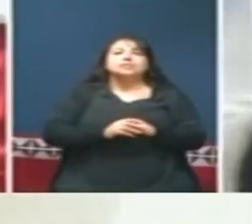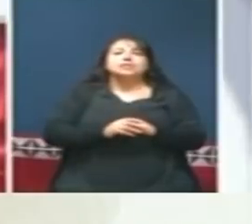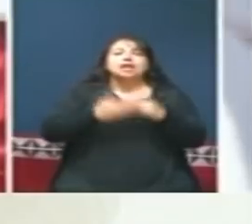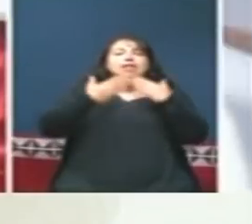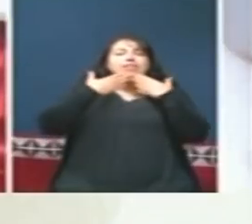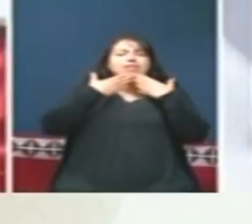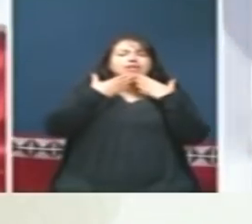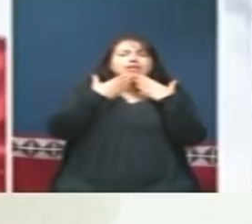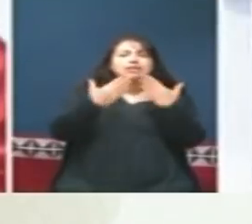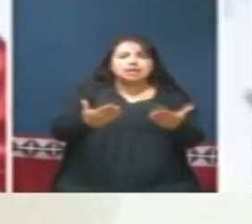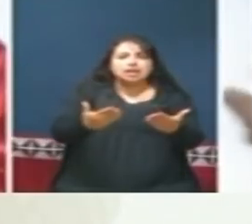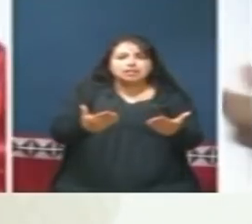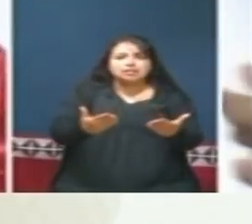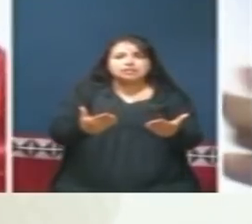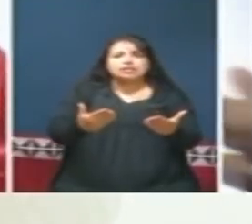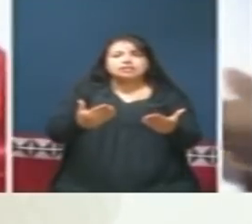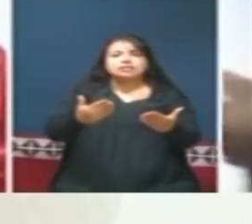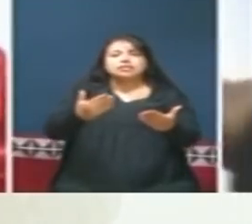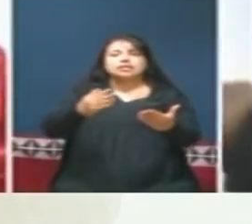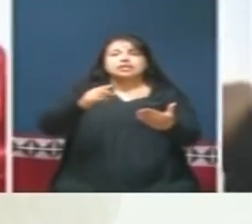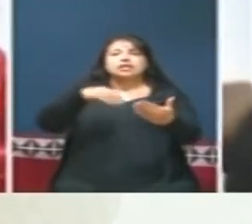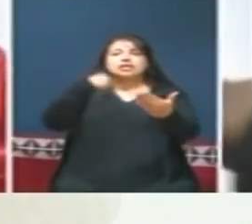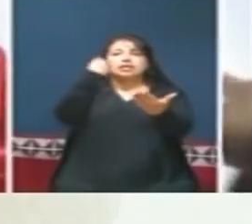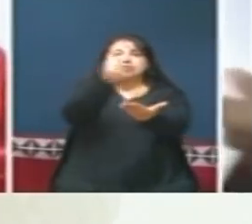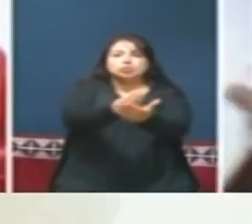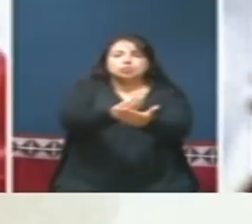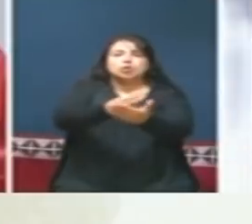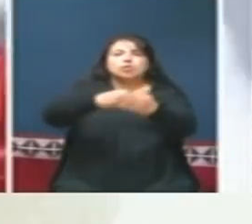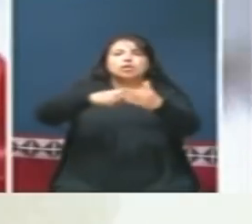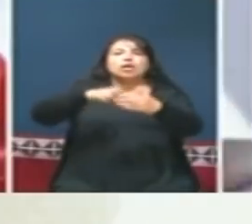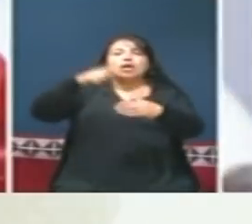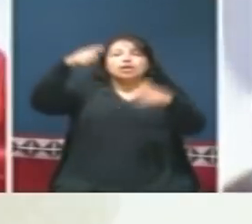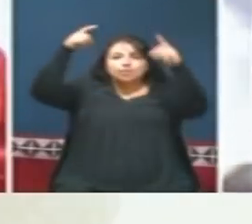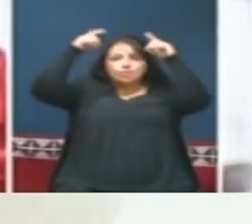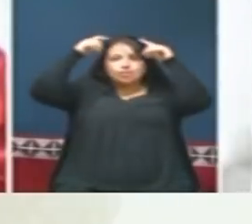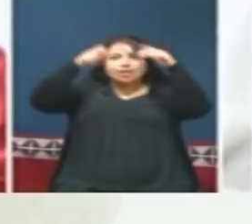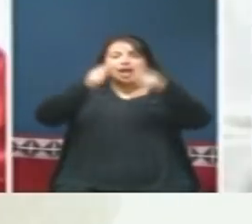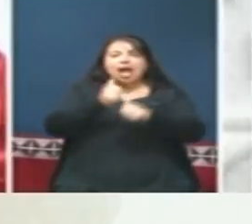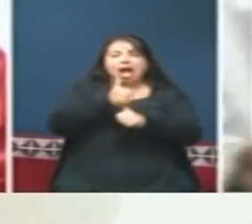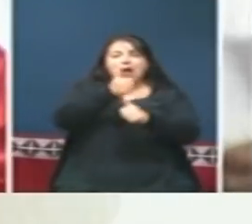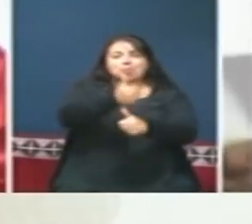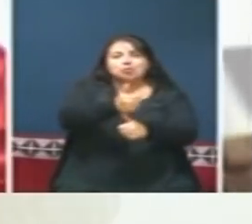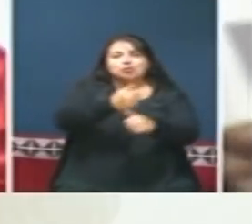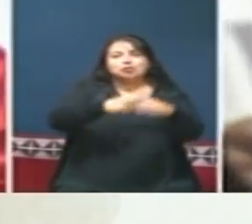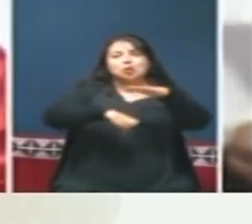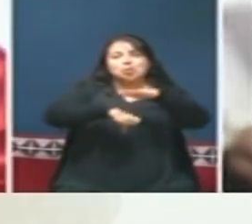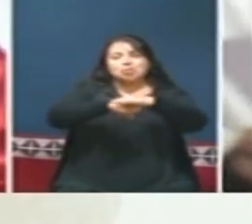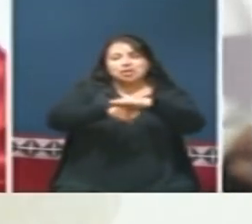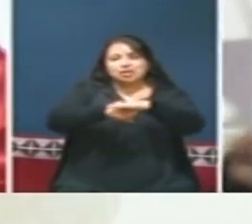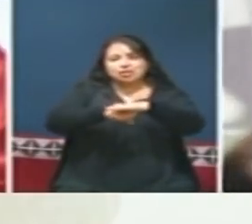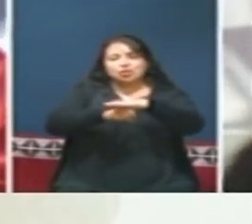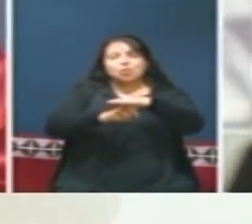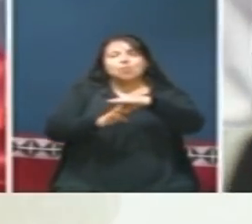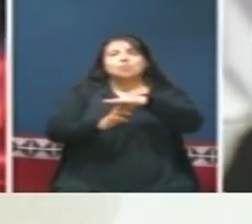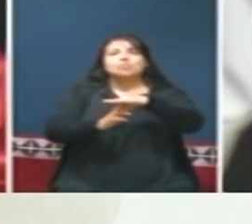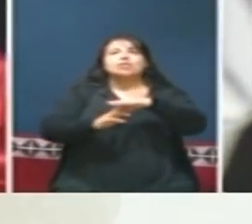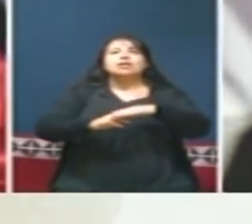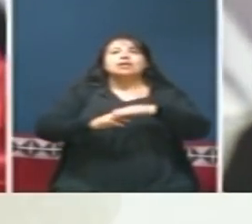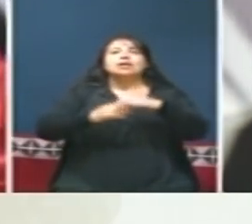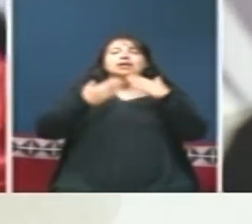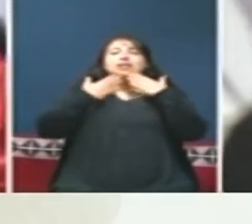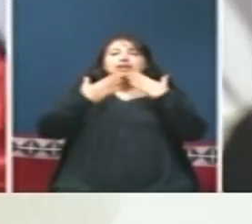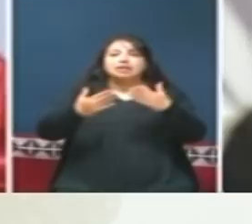las gracias al sucesor del apóstol Pedro, su santidad el Papa Francisco, por